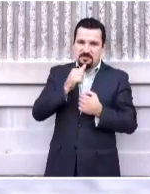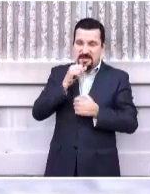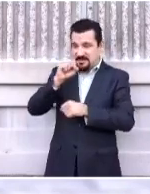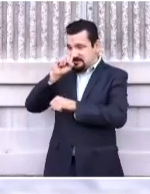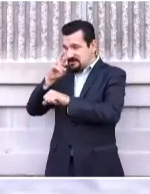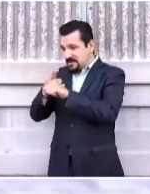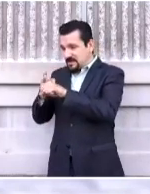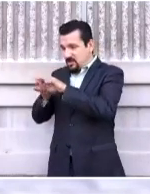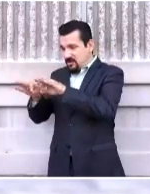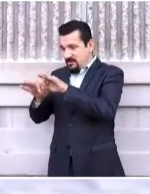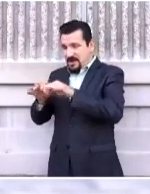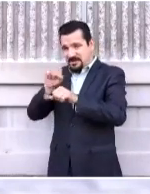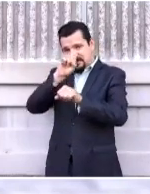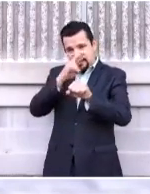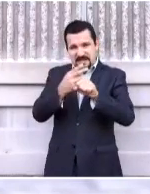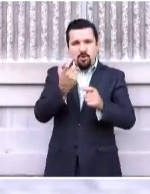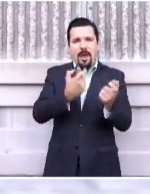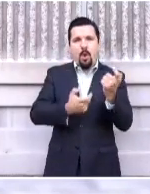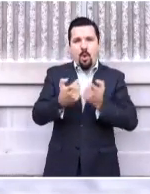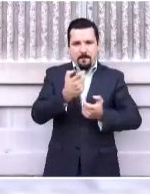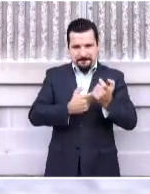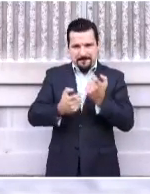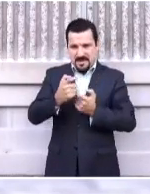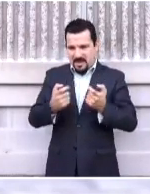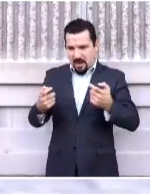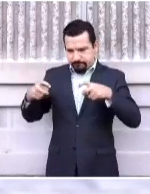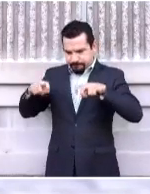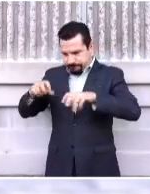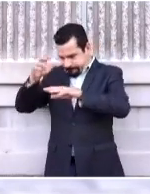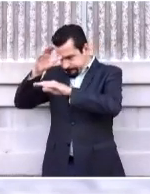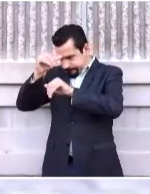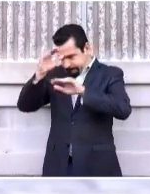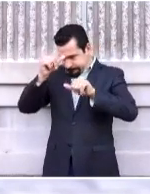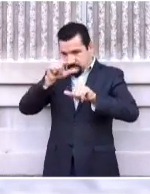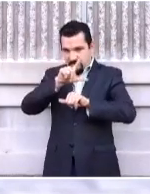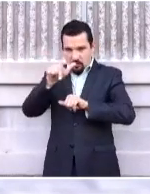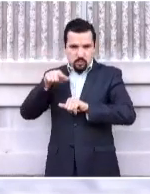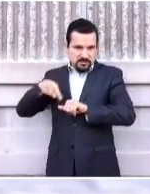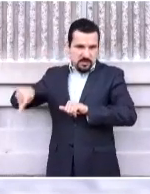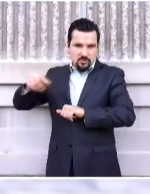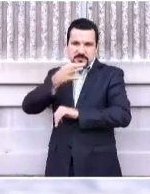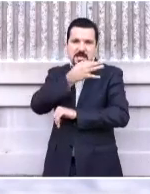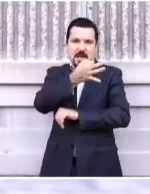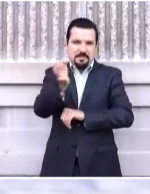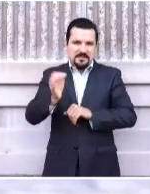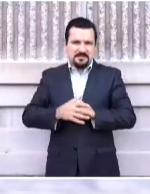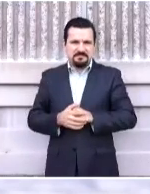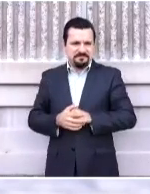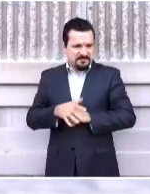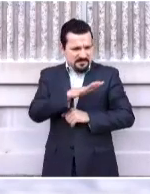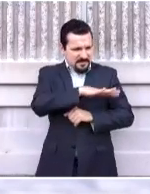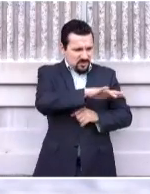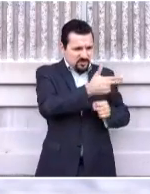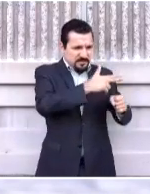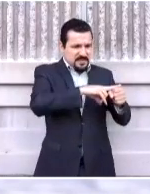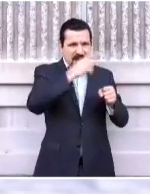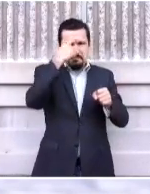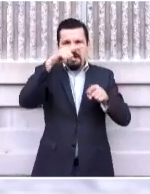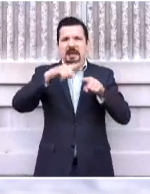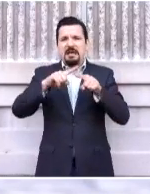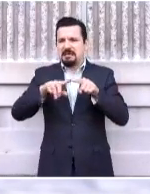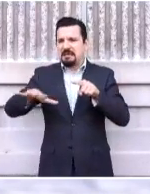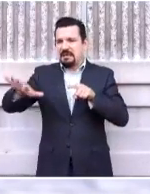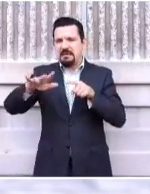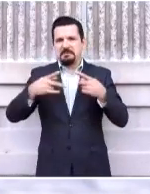anuncio acerca de cuál es el avance, pero por supuesto que están contemplados. Ahora, ¿para qué tipo de pacientes están contemplados? No